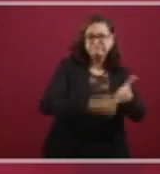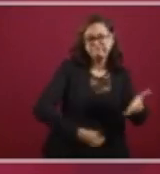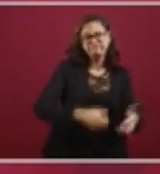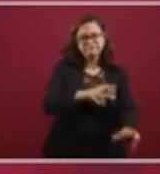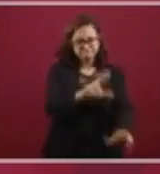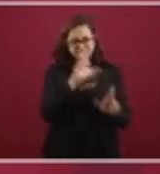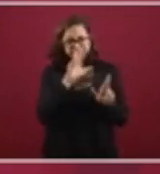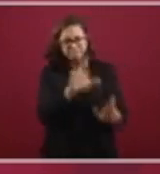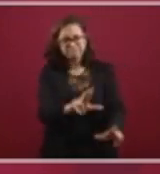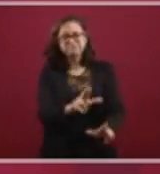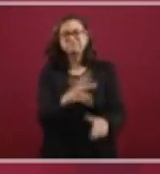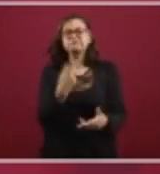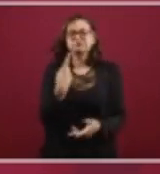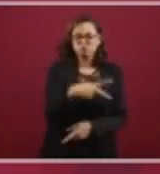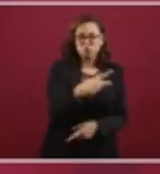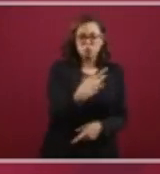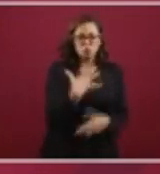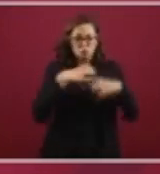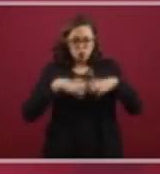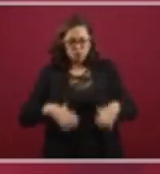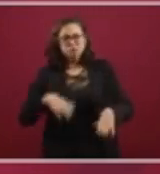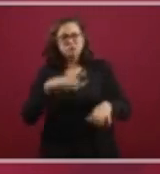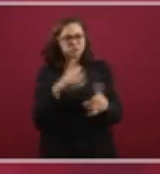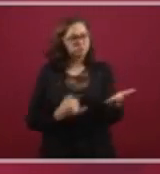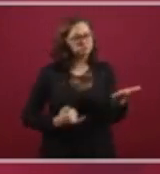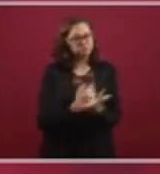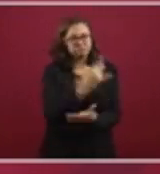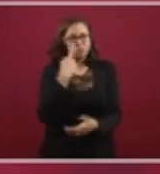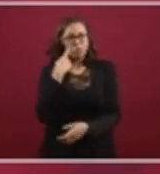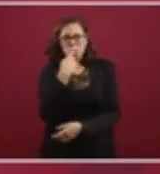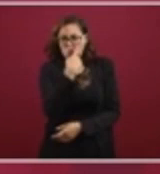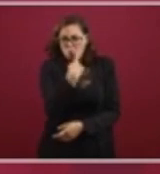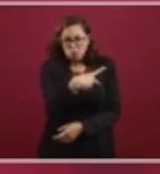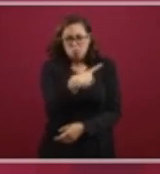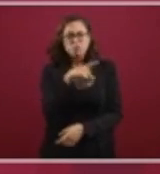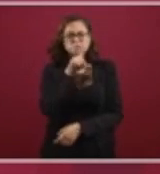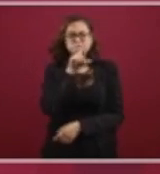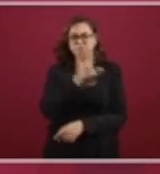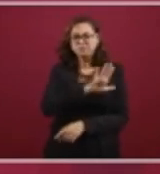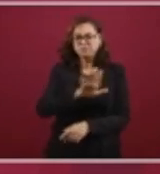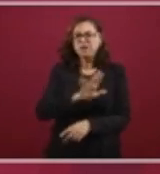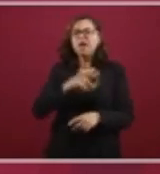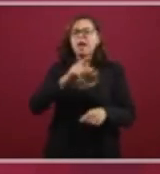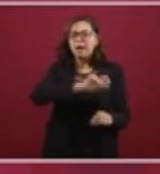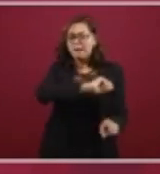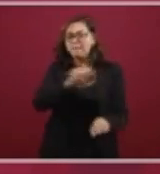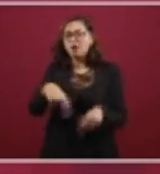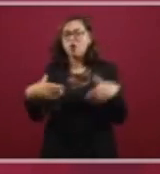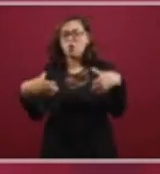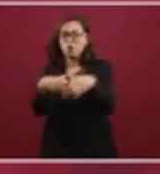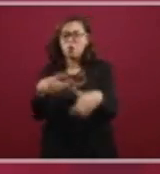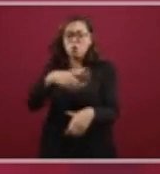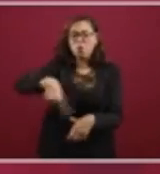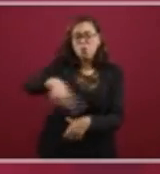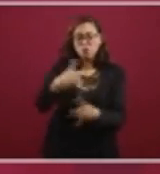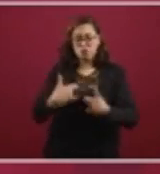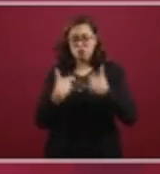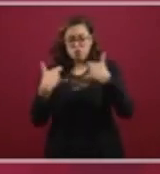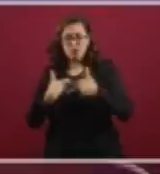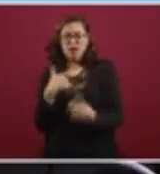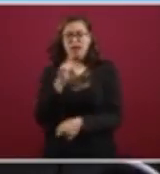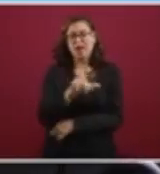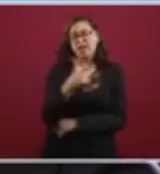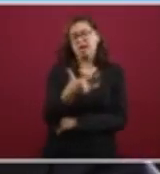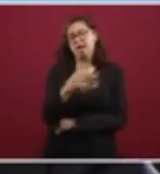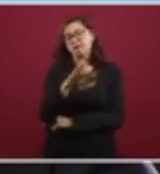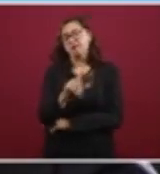respete el derecho a decidir sobre sus cuerpos, de las juventudes de la comunidad LGBT porque reconocemos y seguiremos